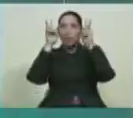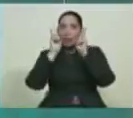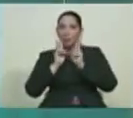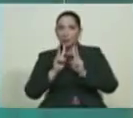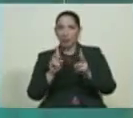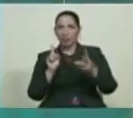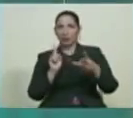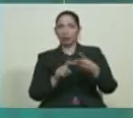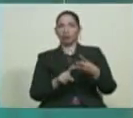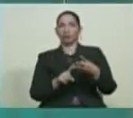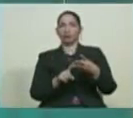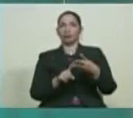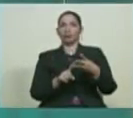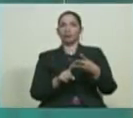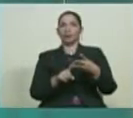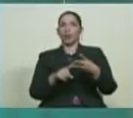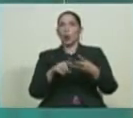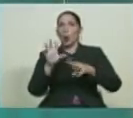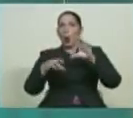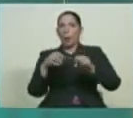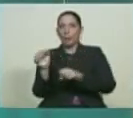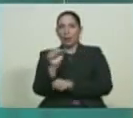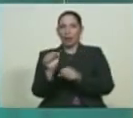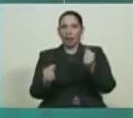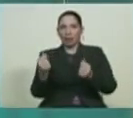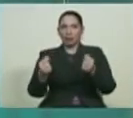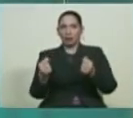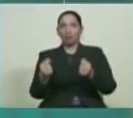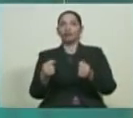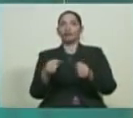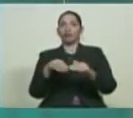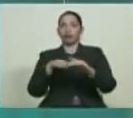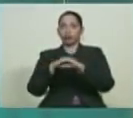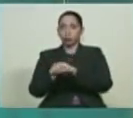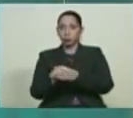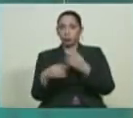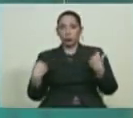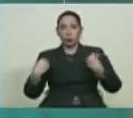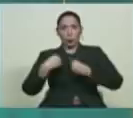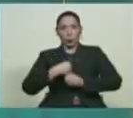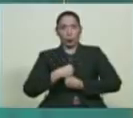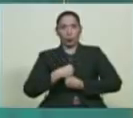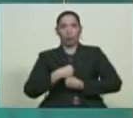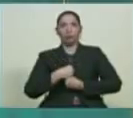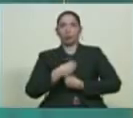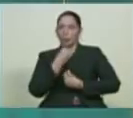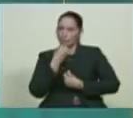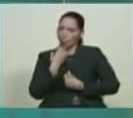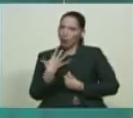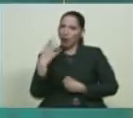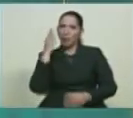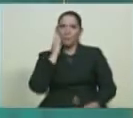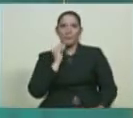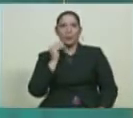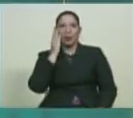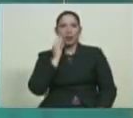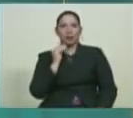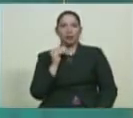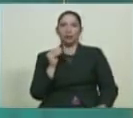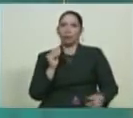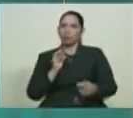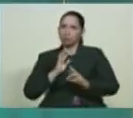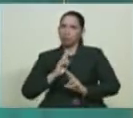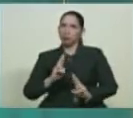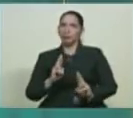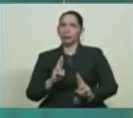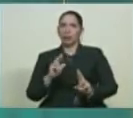aseo personal, autopartes, ropa y calzado. Como hemos tenido una muy buena experiencia, unos muy buenos resultados